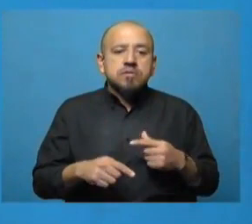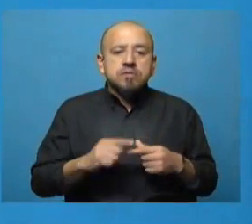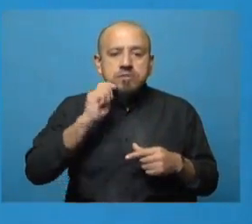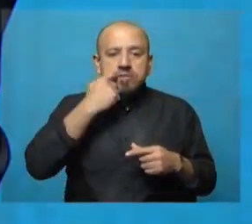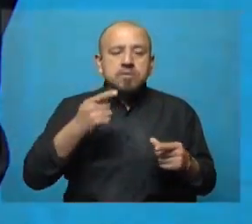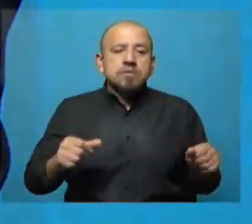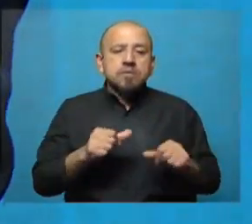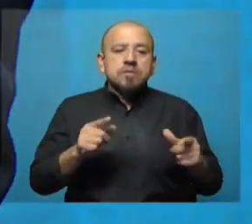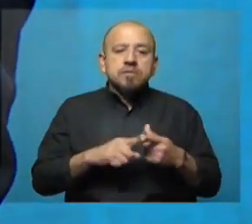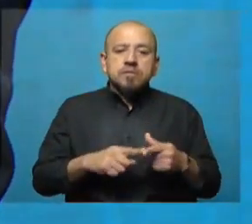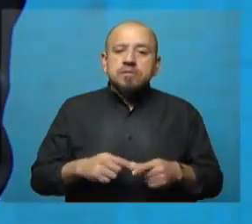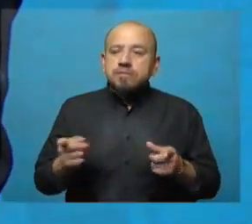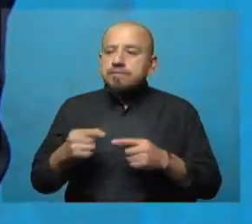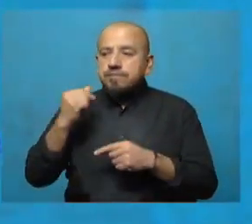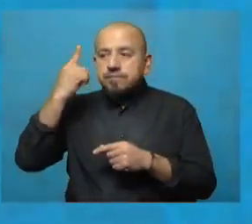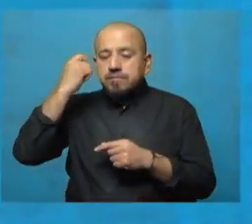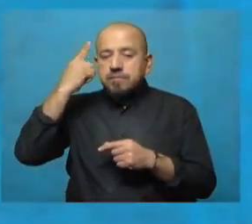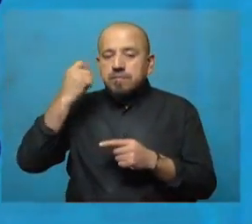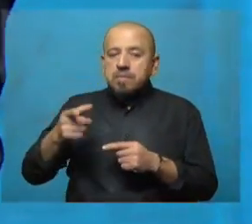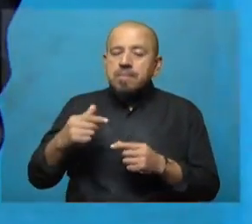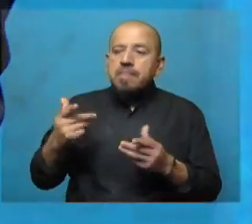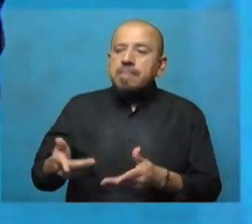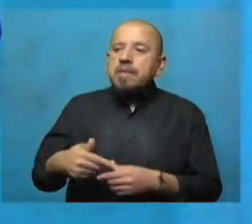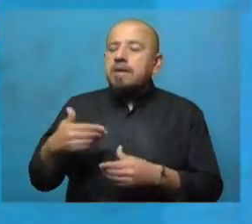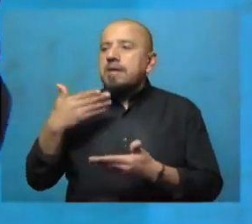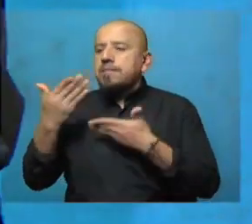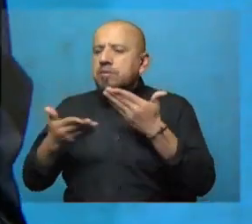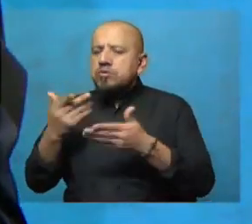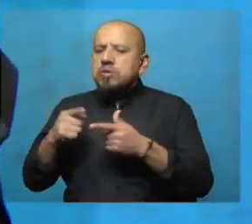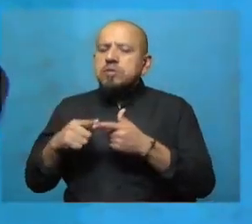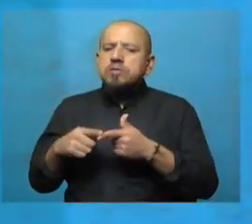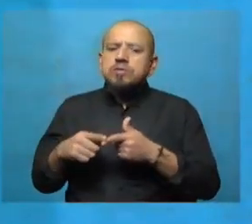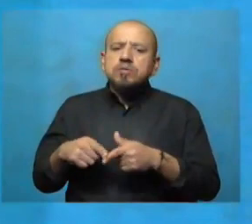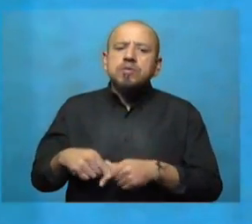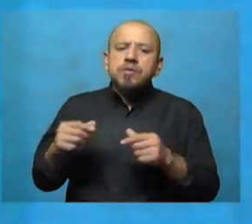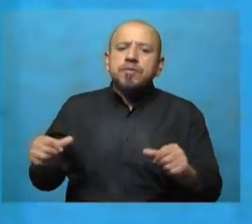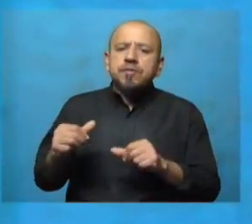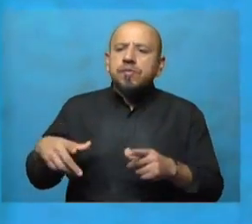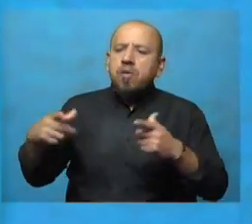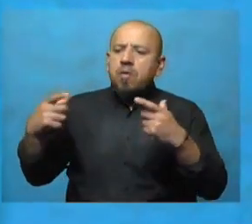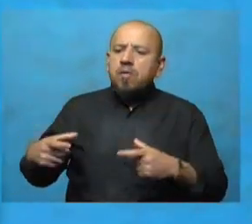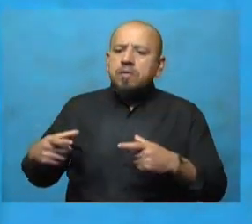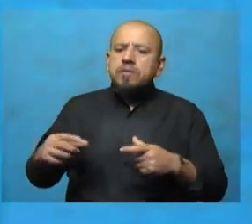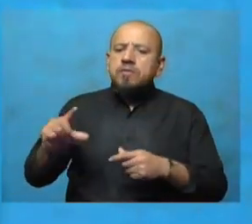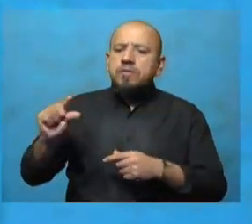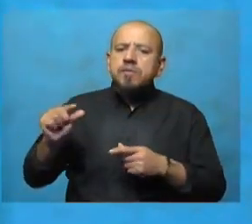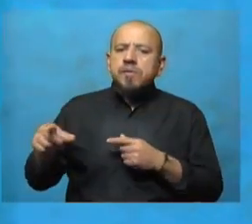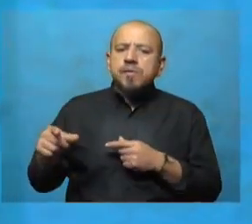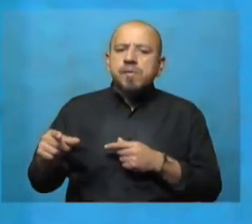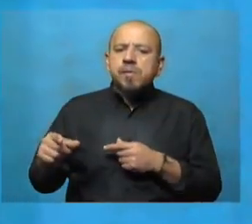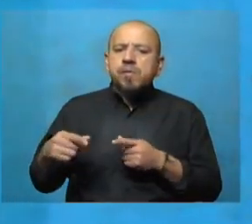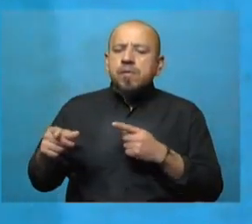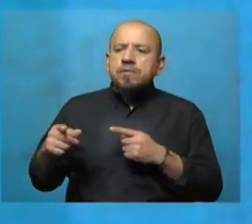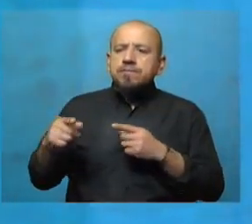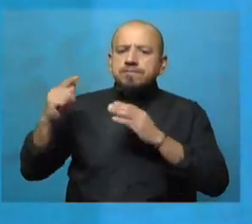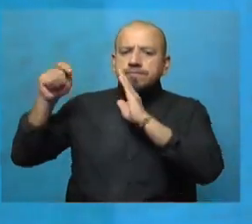hacerlo más además de toda esta experiencia que estamos hablando de canciones de rumbo de esto bueno sacas tu disco hacia relativamente pocos un disco que yo